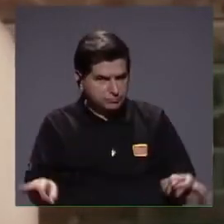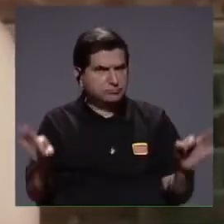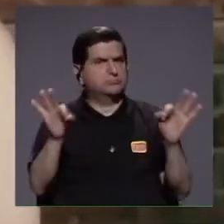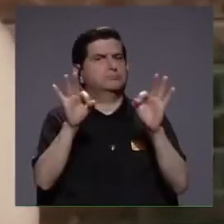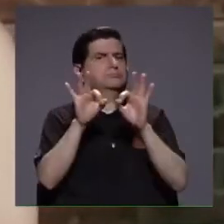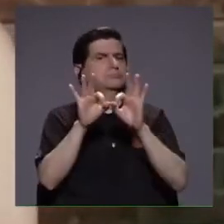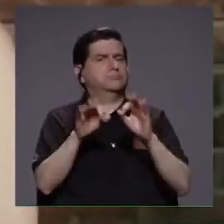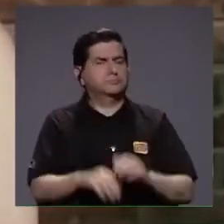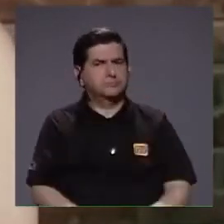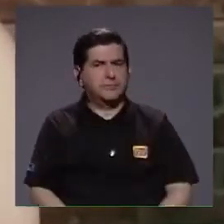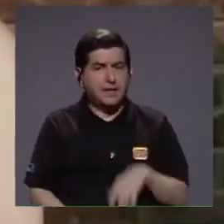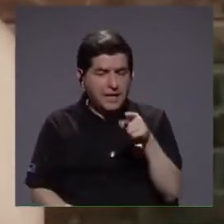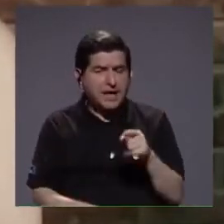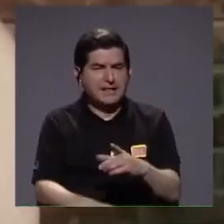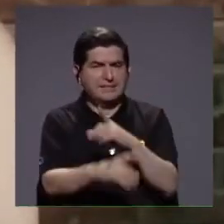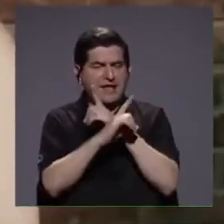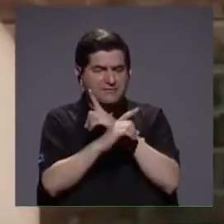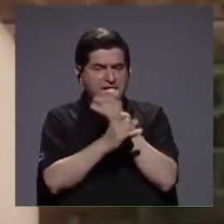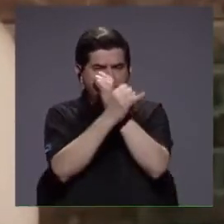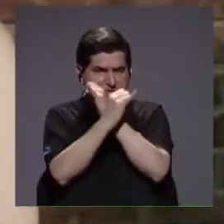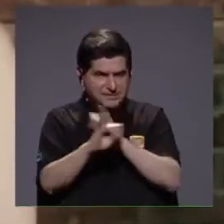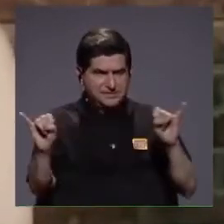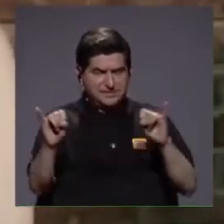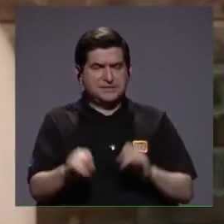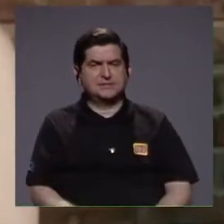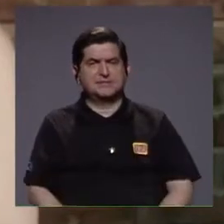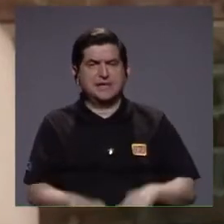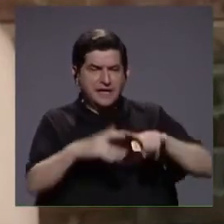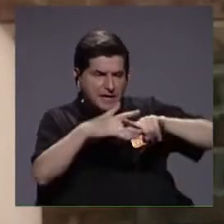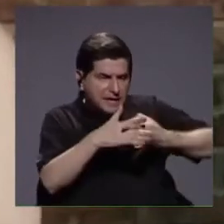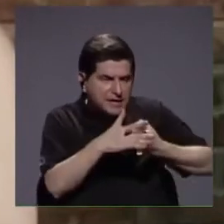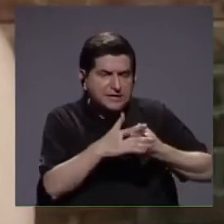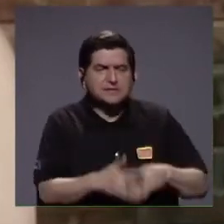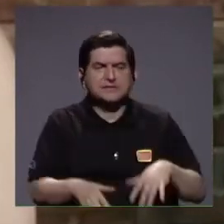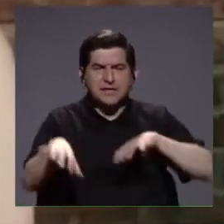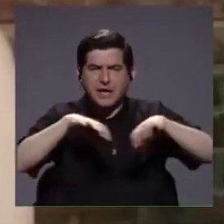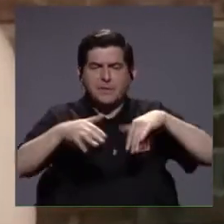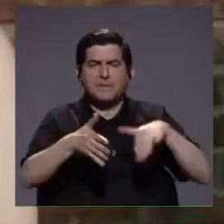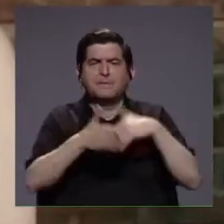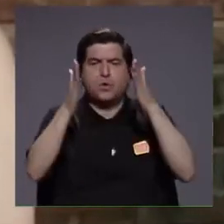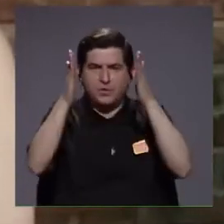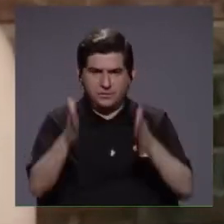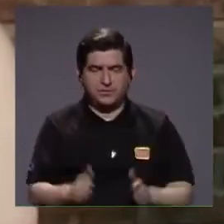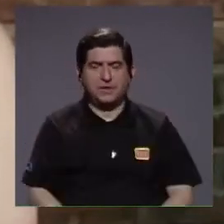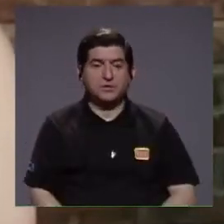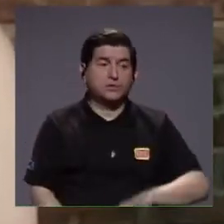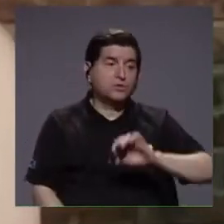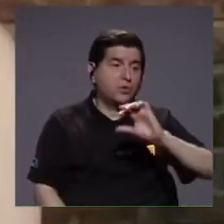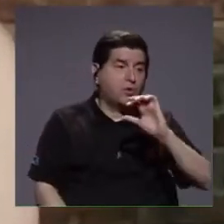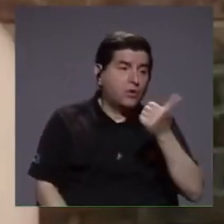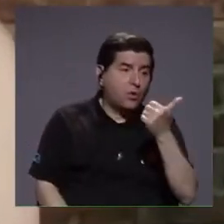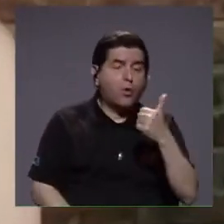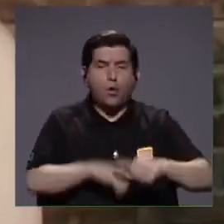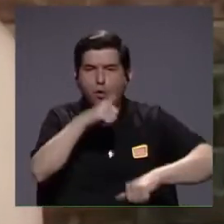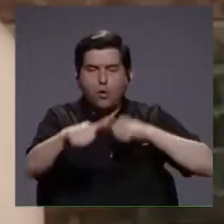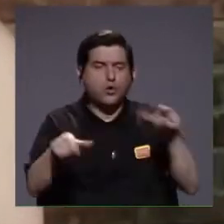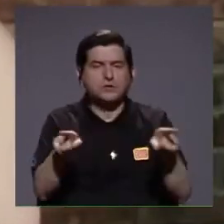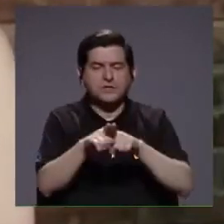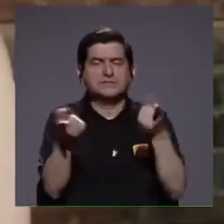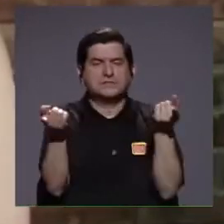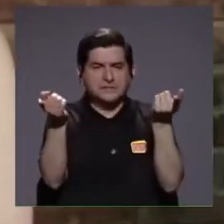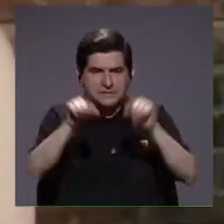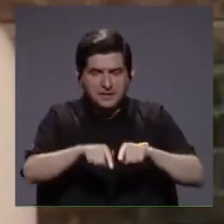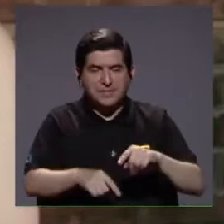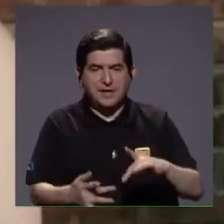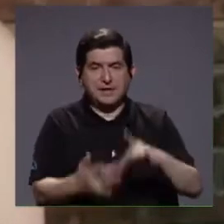muy importantes de defensas de la autonomía que han sido gestadas por los movimientos estudiantiles y otras luchas que